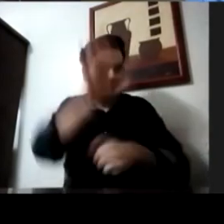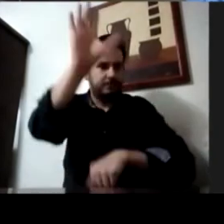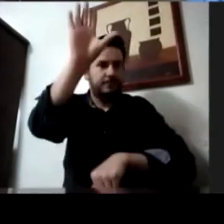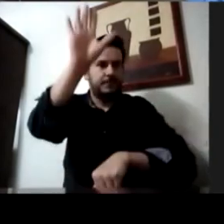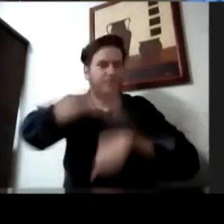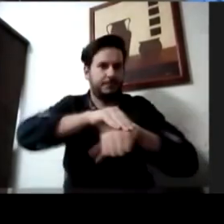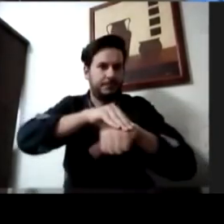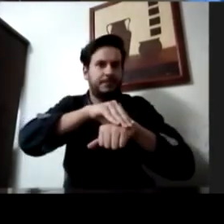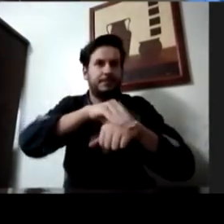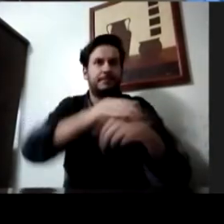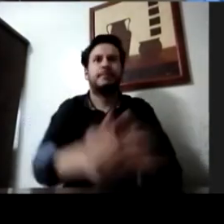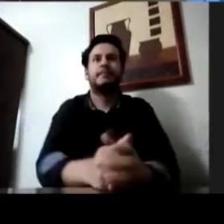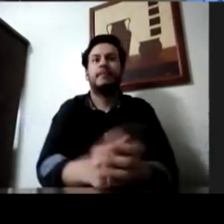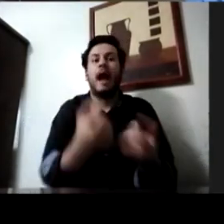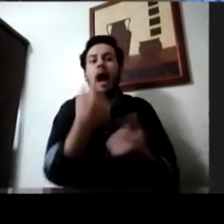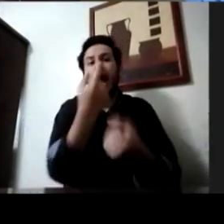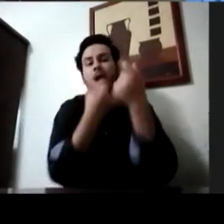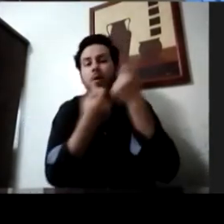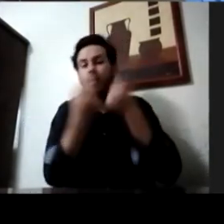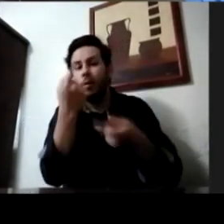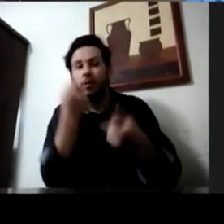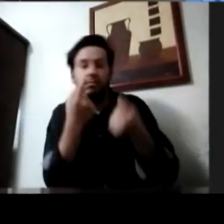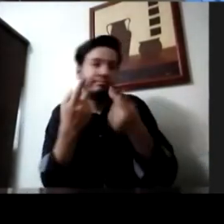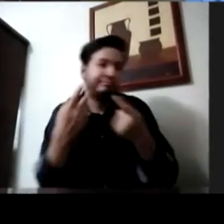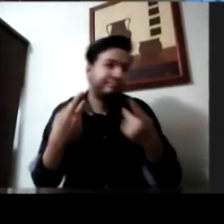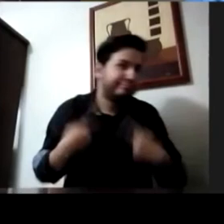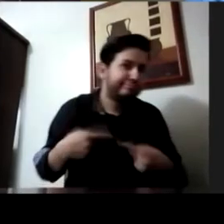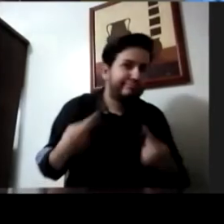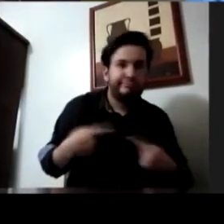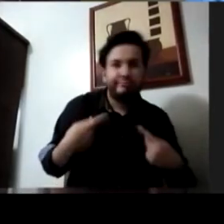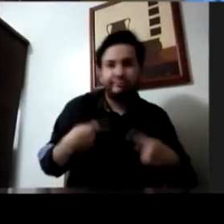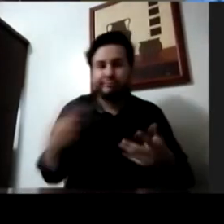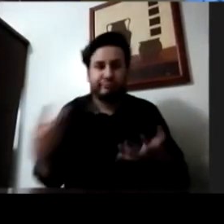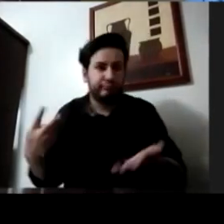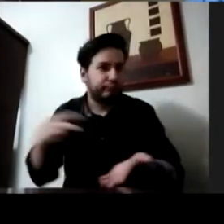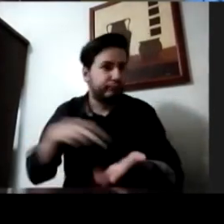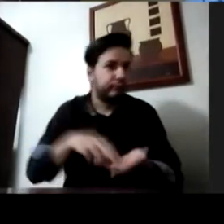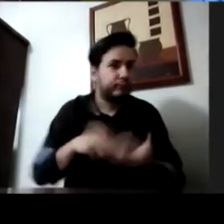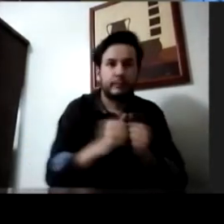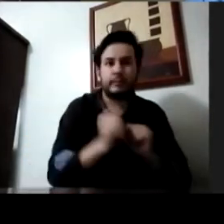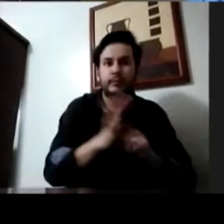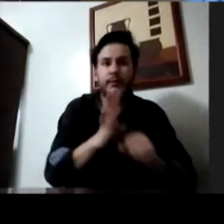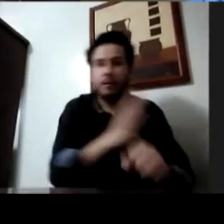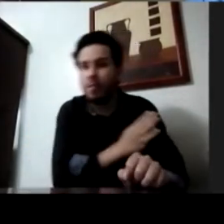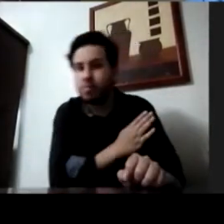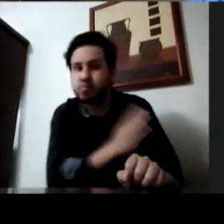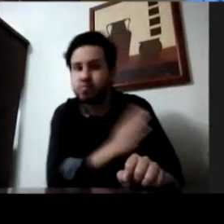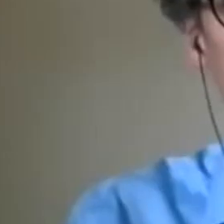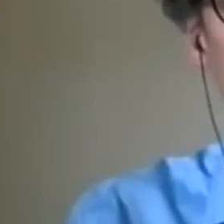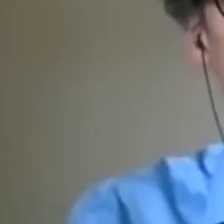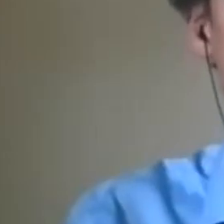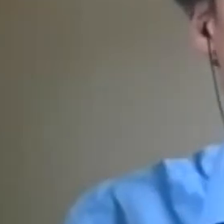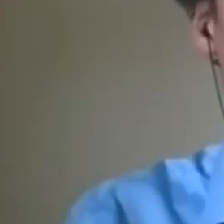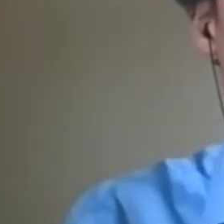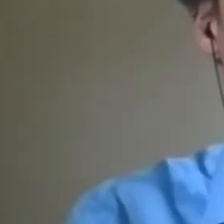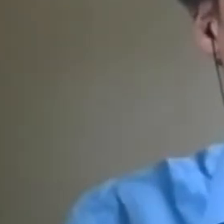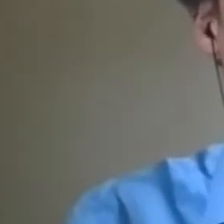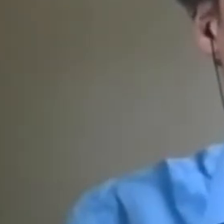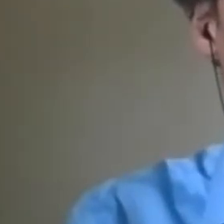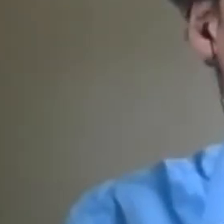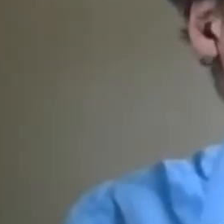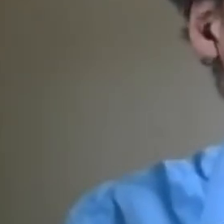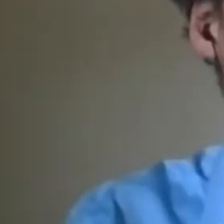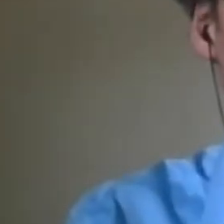buena, con algunos vacíos, pero en general buena. Pero la dinámica en México